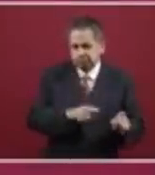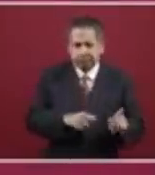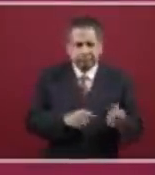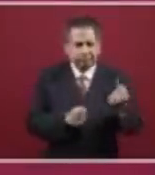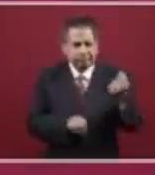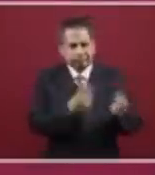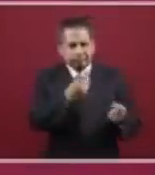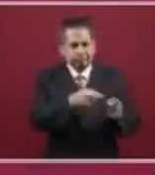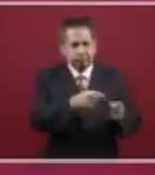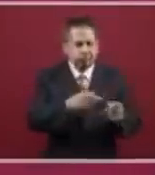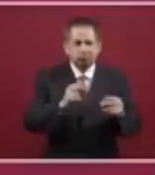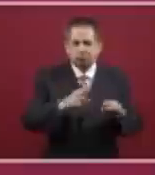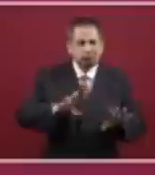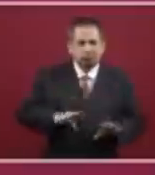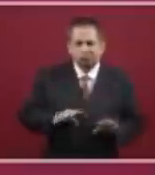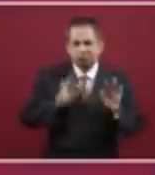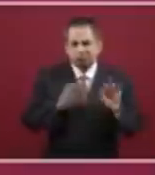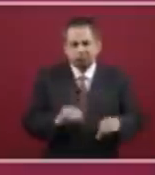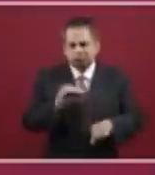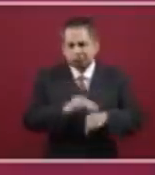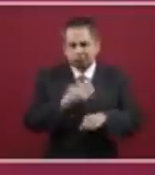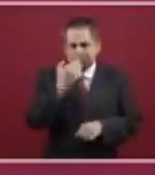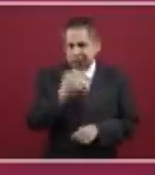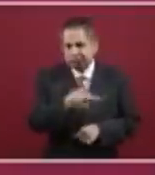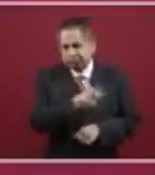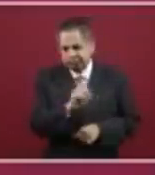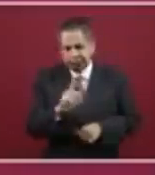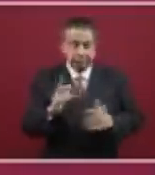indebidos, inapropiados,